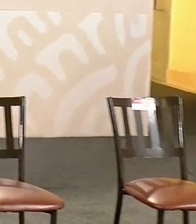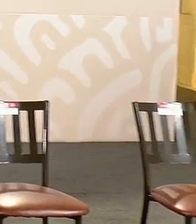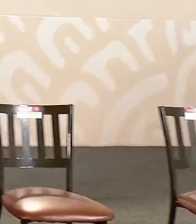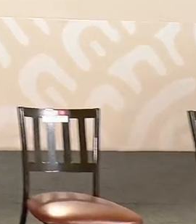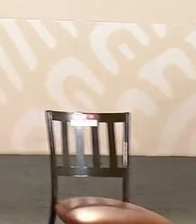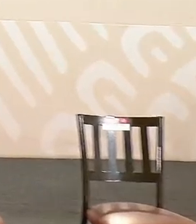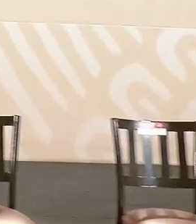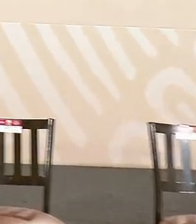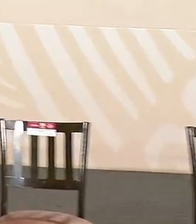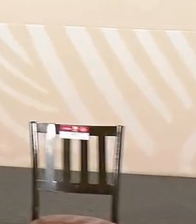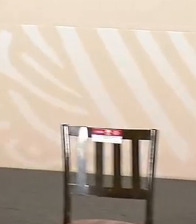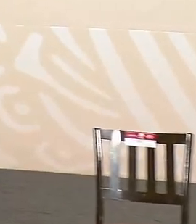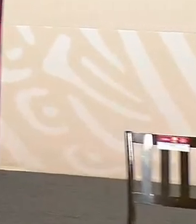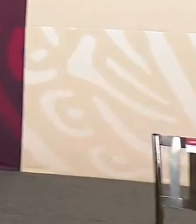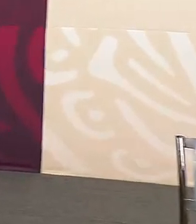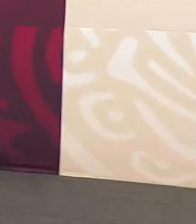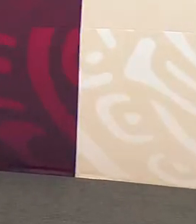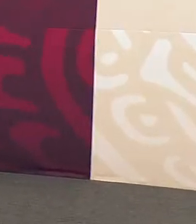Ánimo.